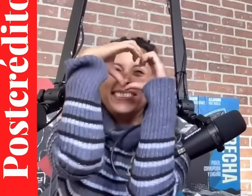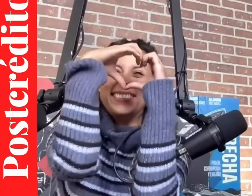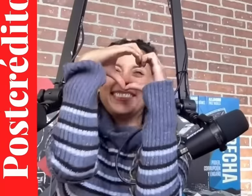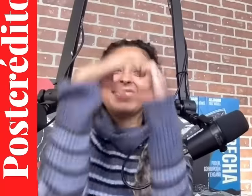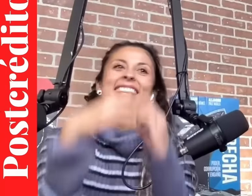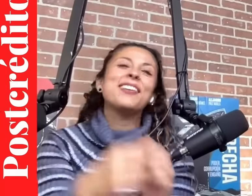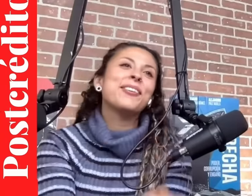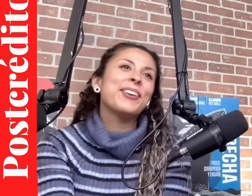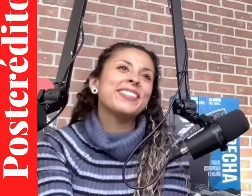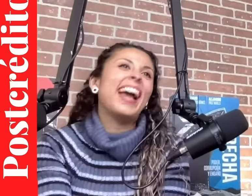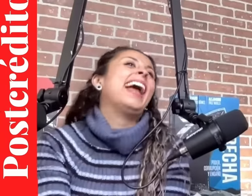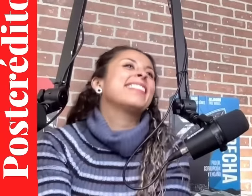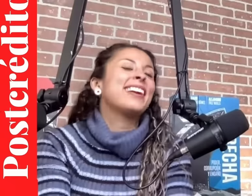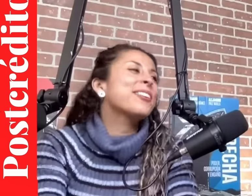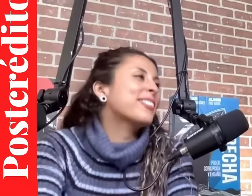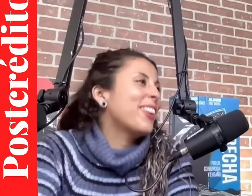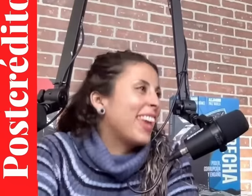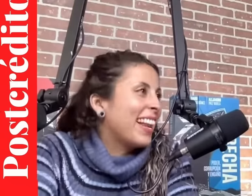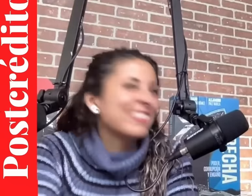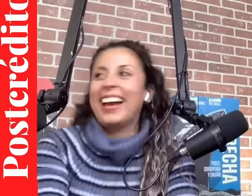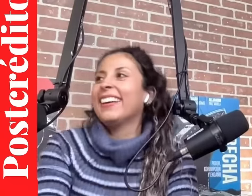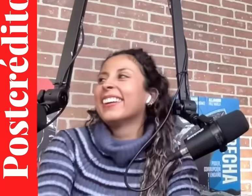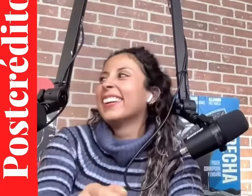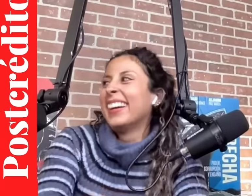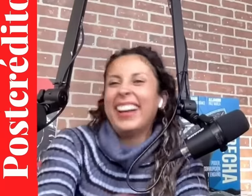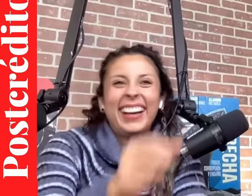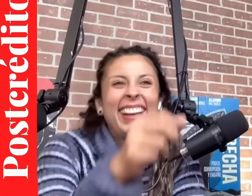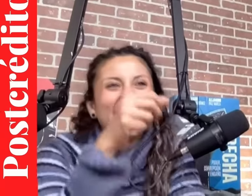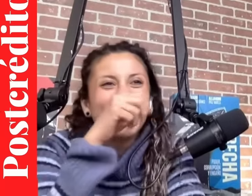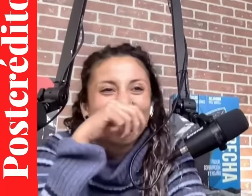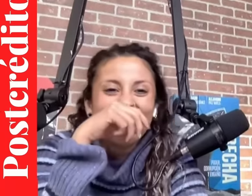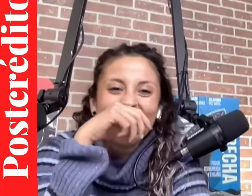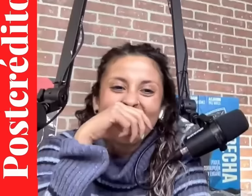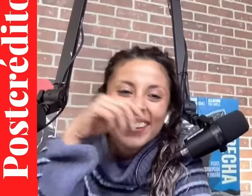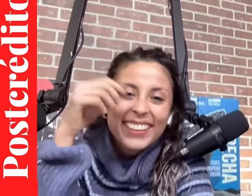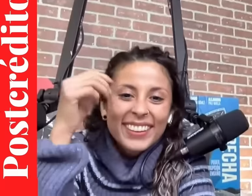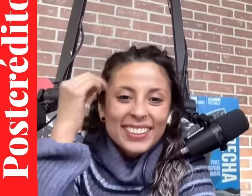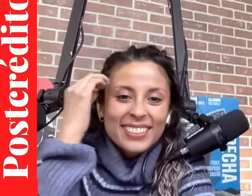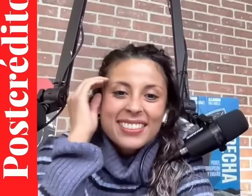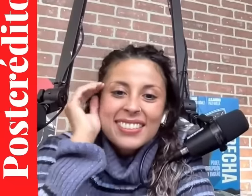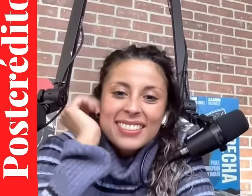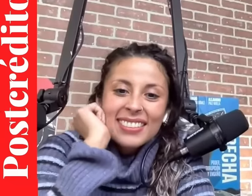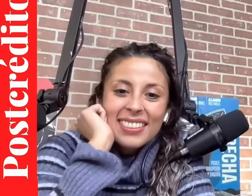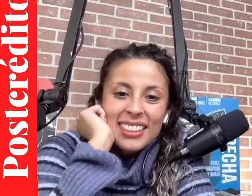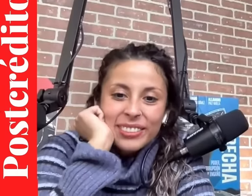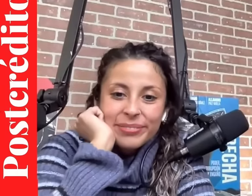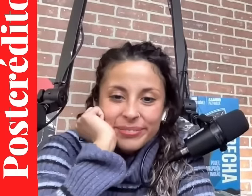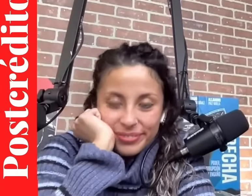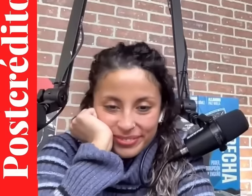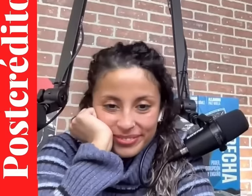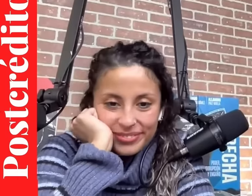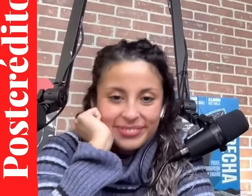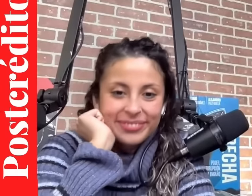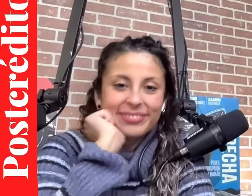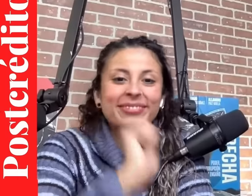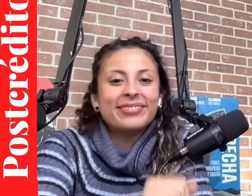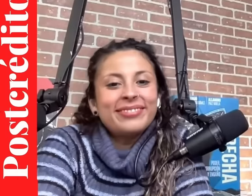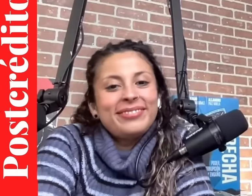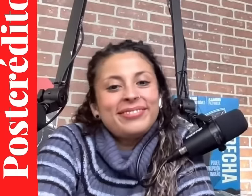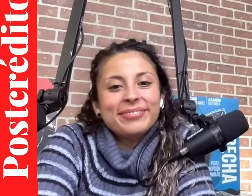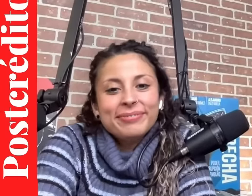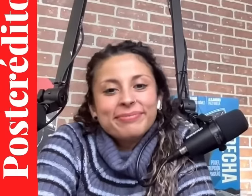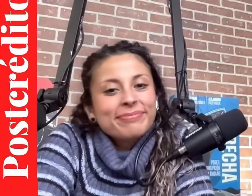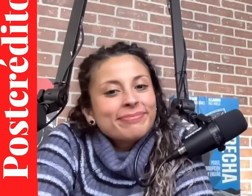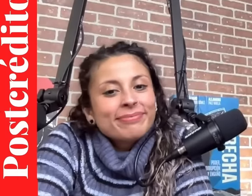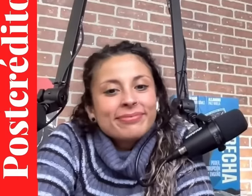fans y toda la cosa eh Saludos saludos cordiales vean gente así la pueden encontrar también la cápsula sin